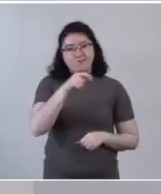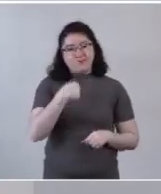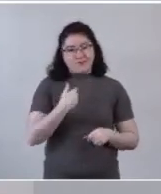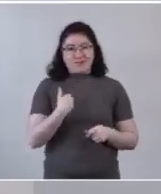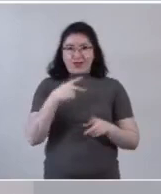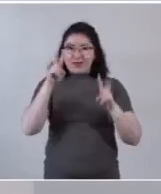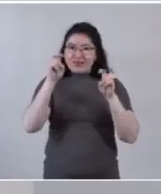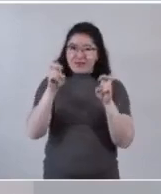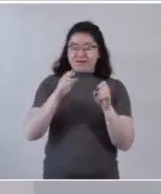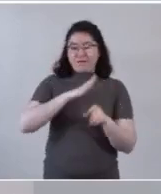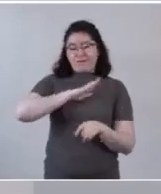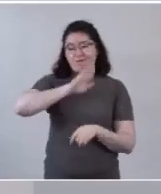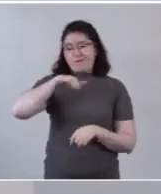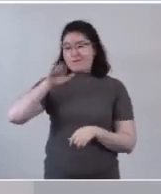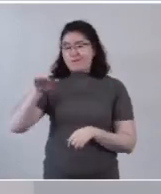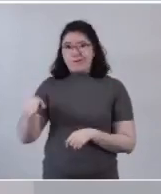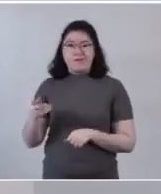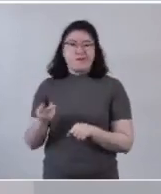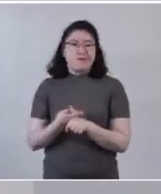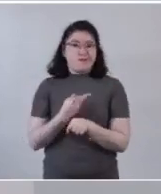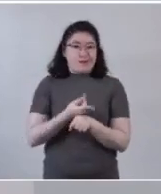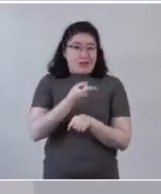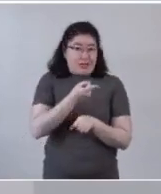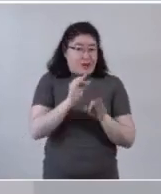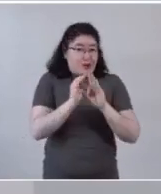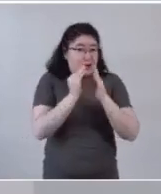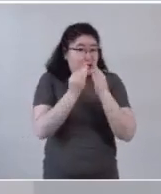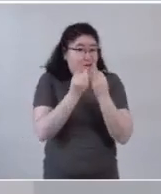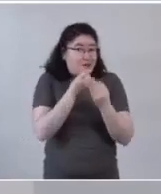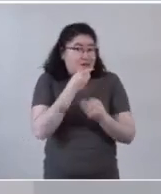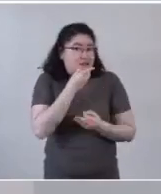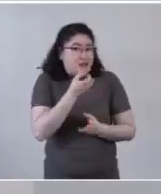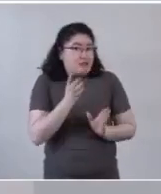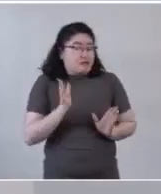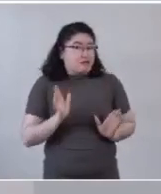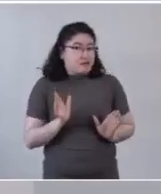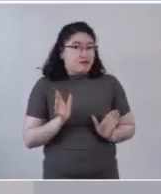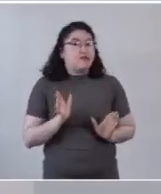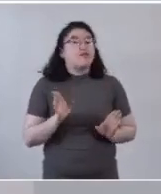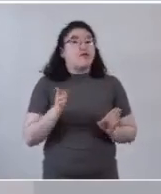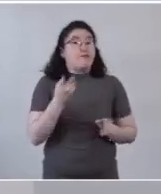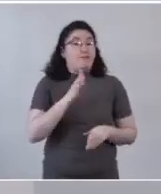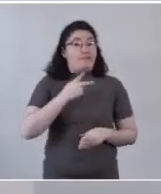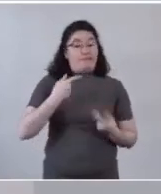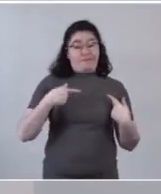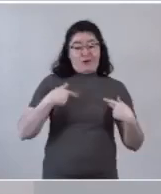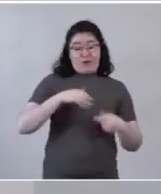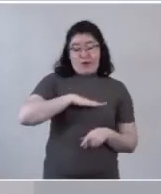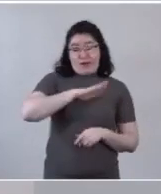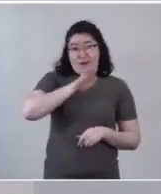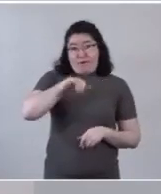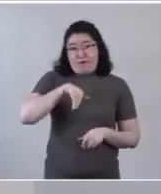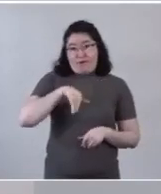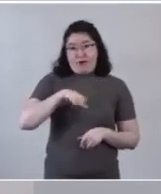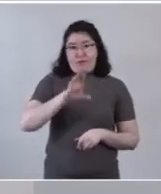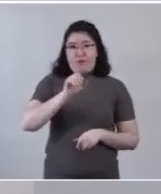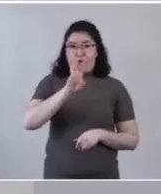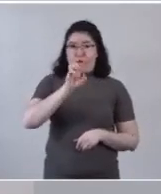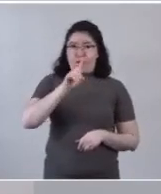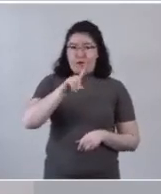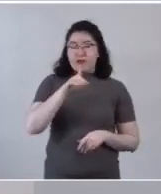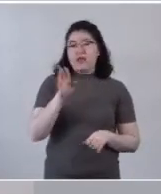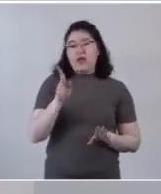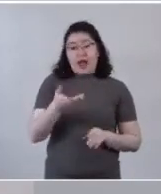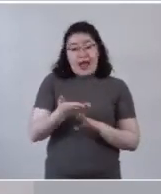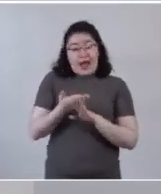hay una definición de que una persona que fallece por COVID tiene que tener una